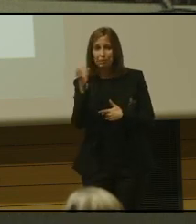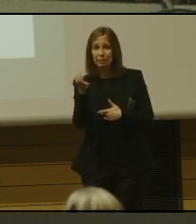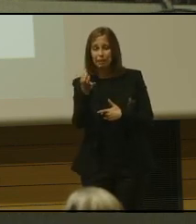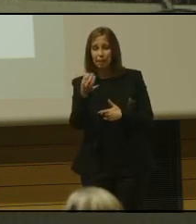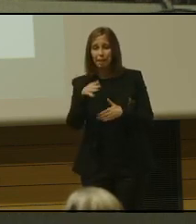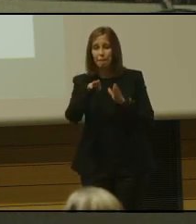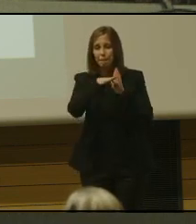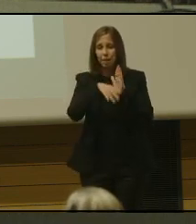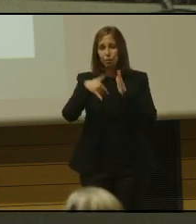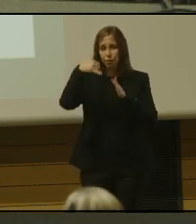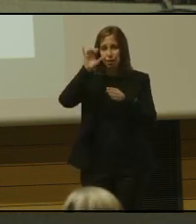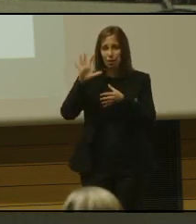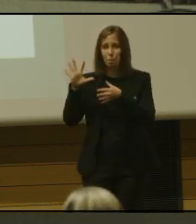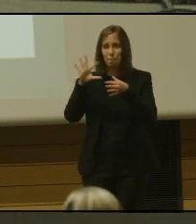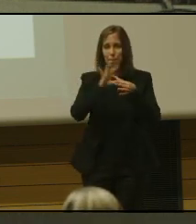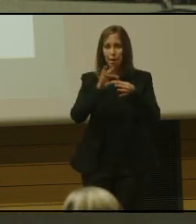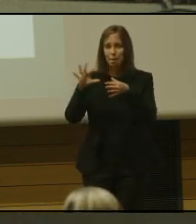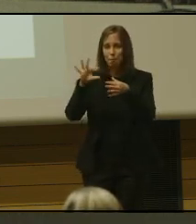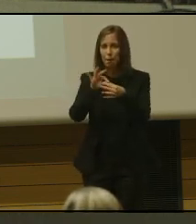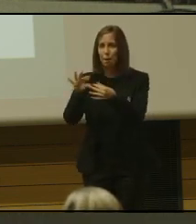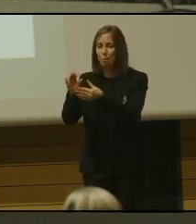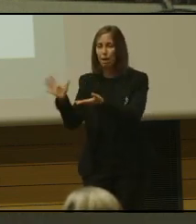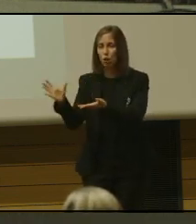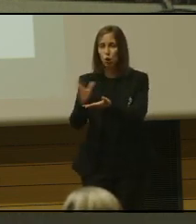factores de riesgo están ligados entre ellos.